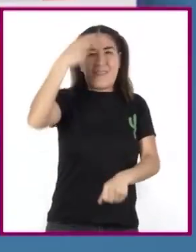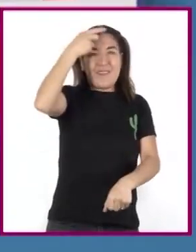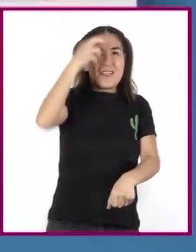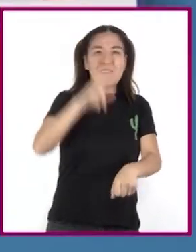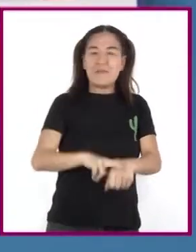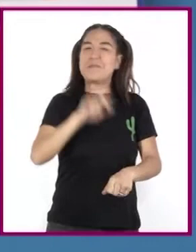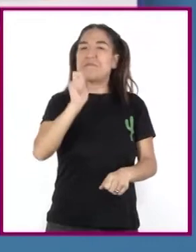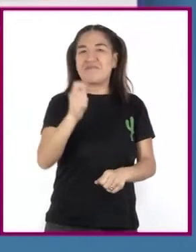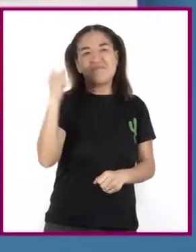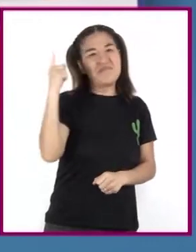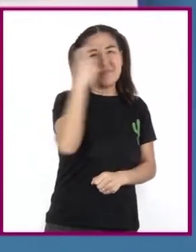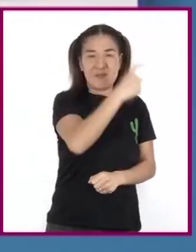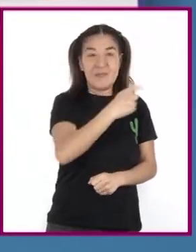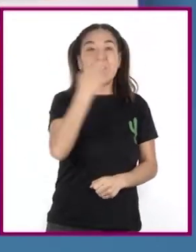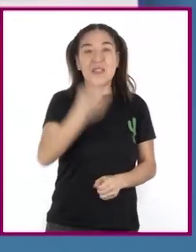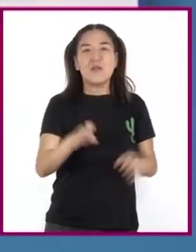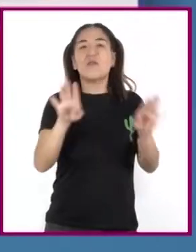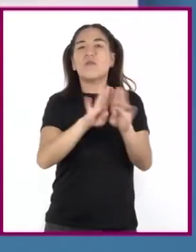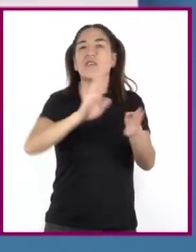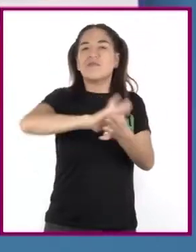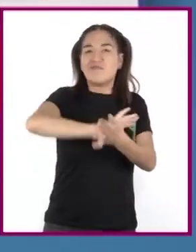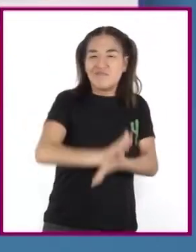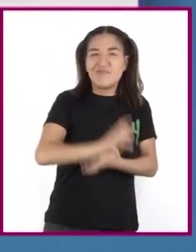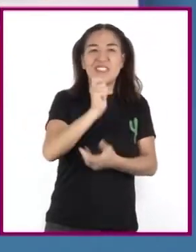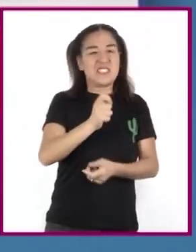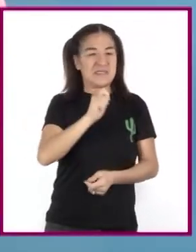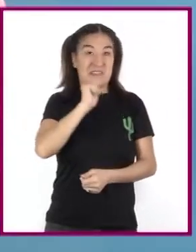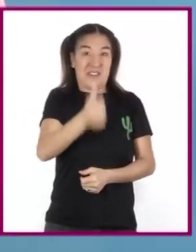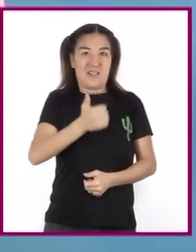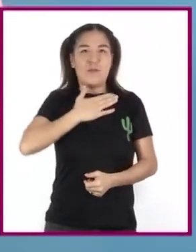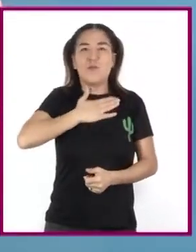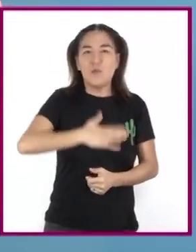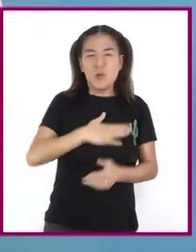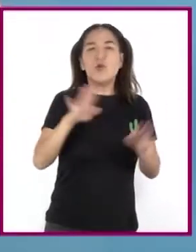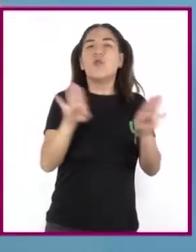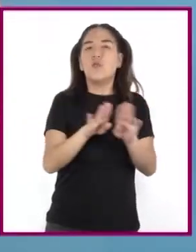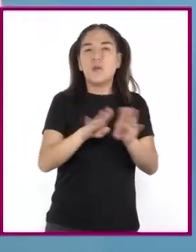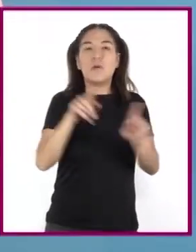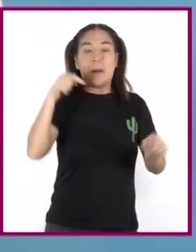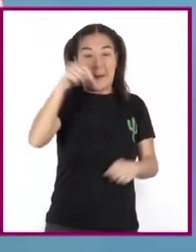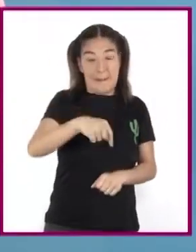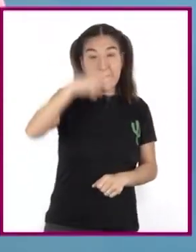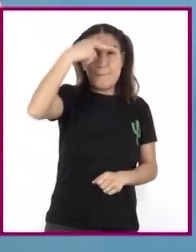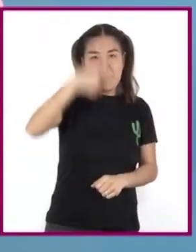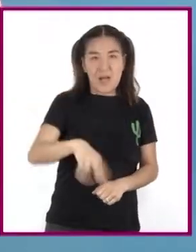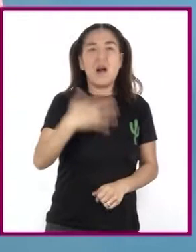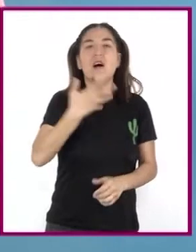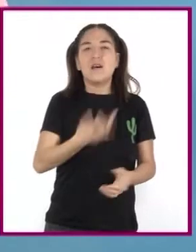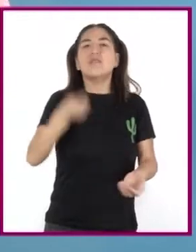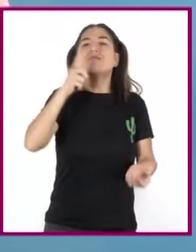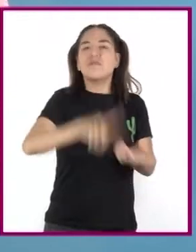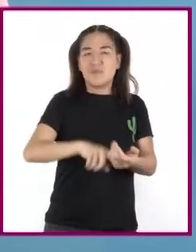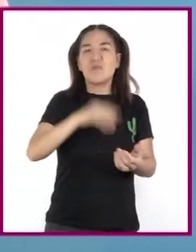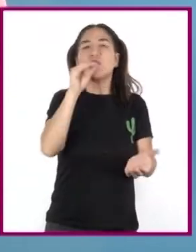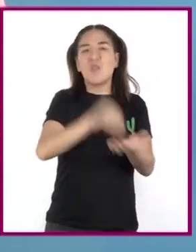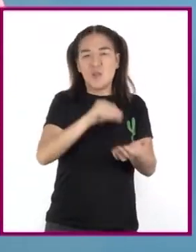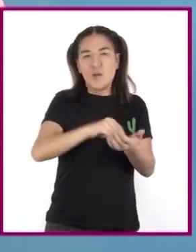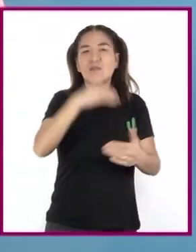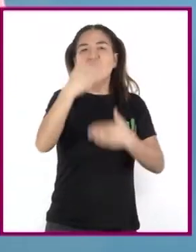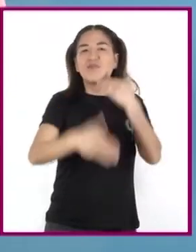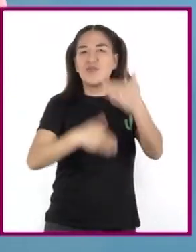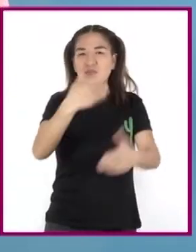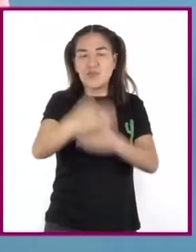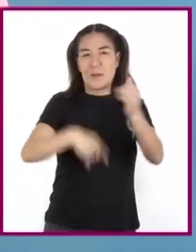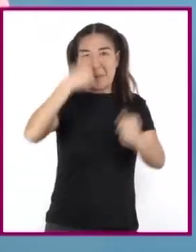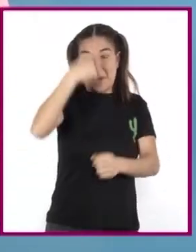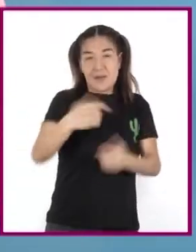y otras situaciones de discriminación e injusticia permiten afirmar que México se encuentra en proceso de construcción de